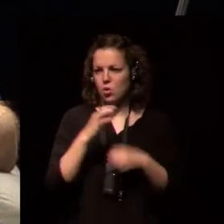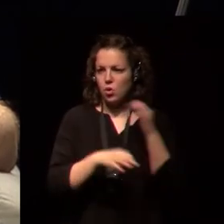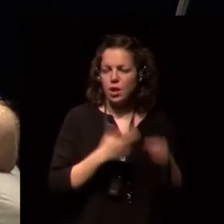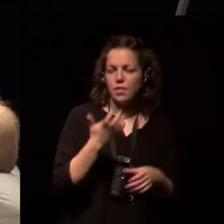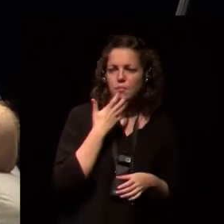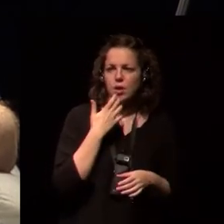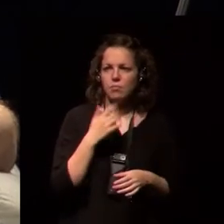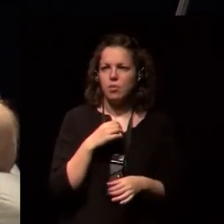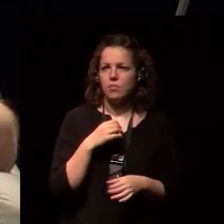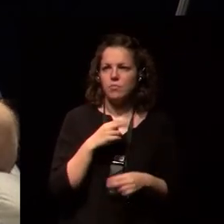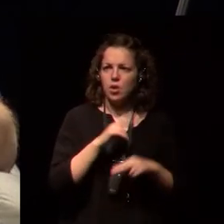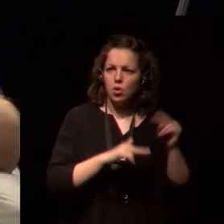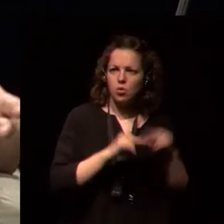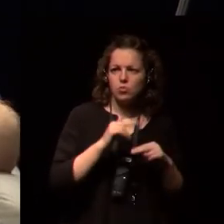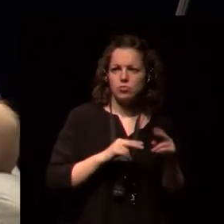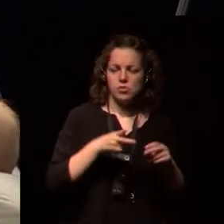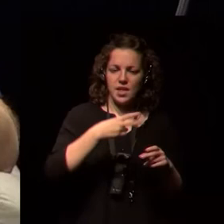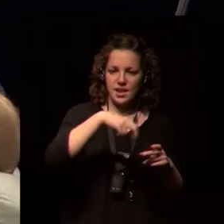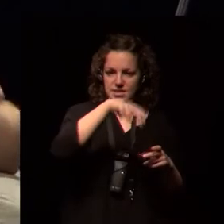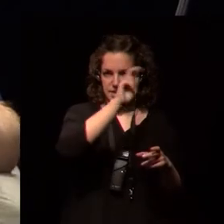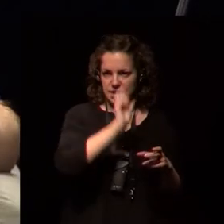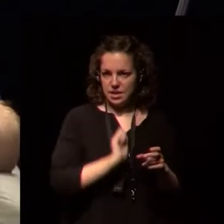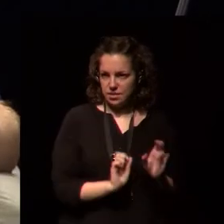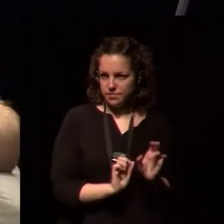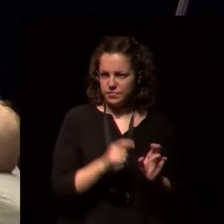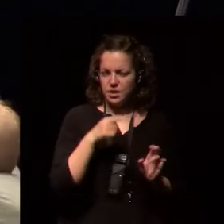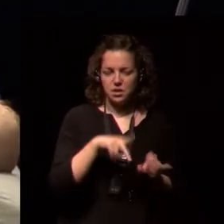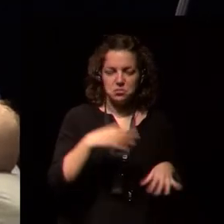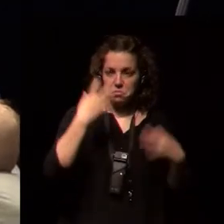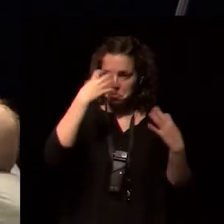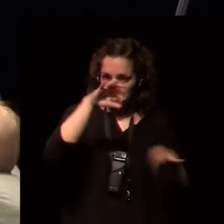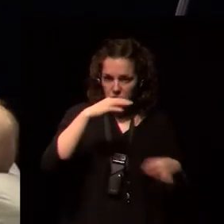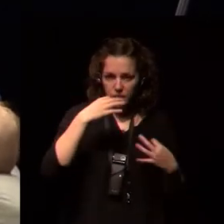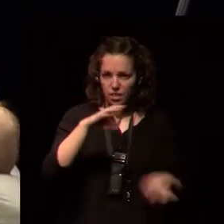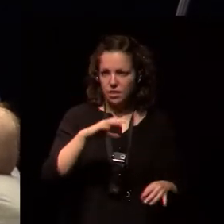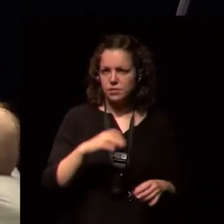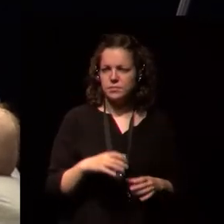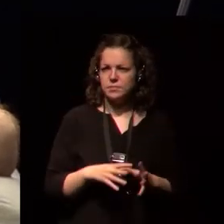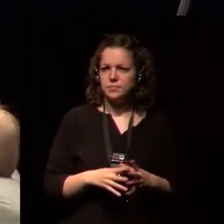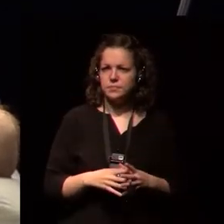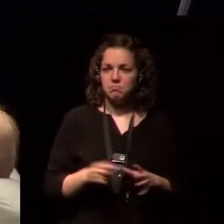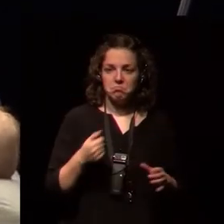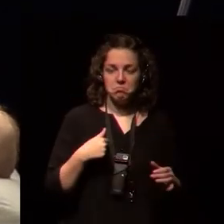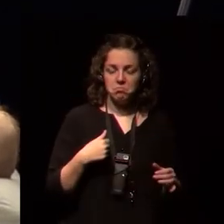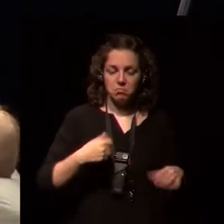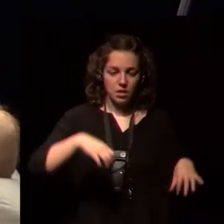como pues, la construcción de una escalera. Y eso, inconscientemente y sin